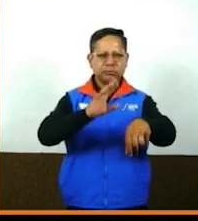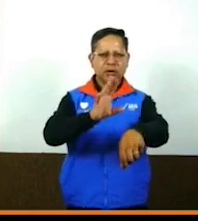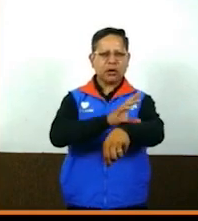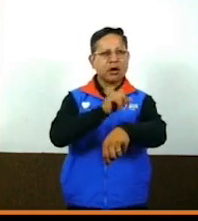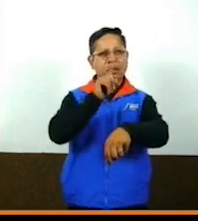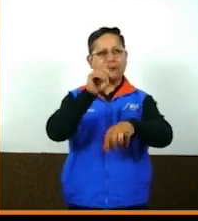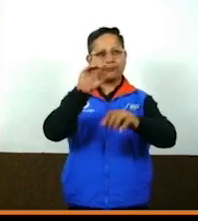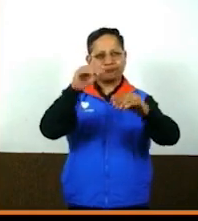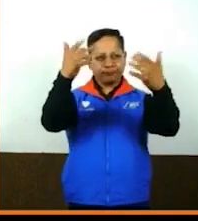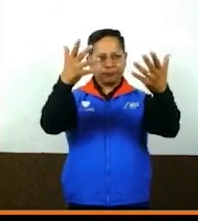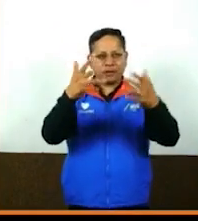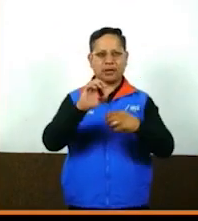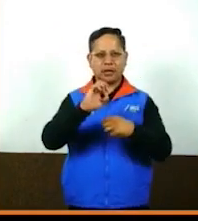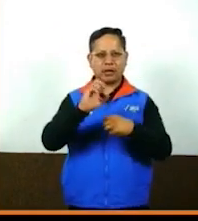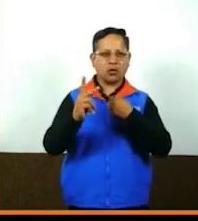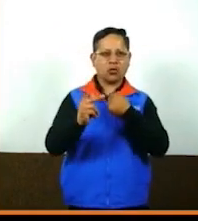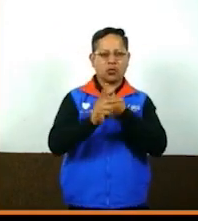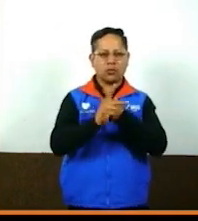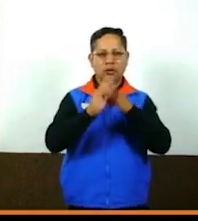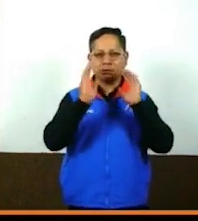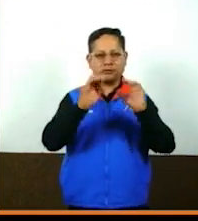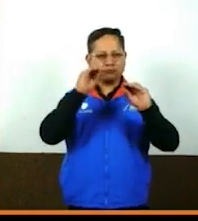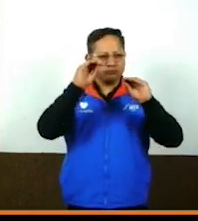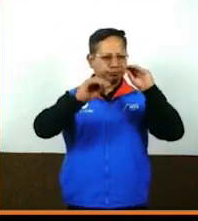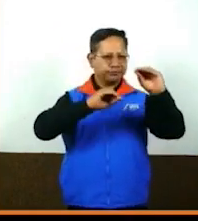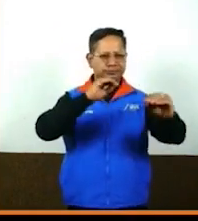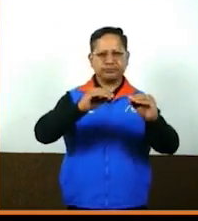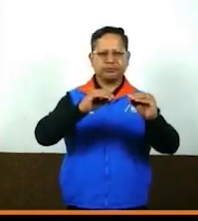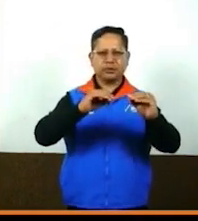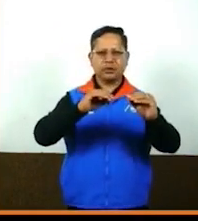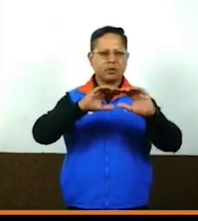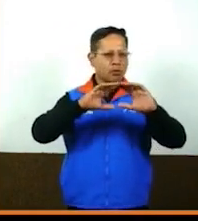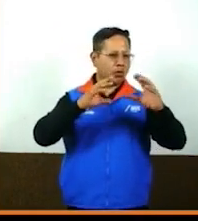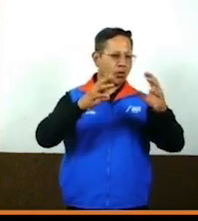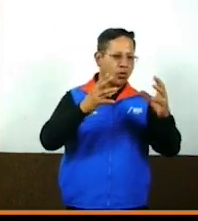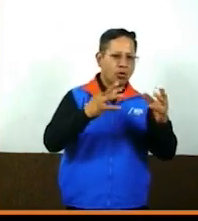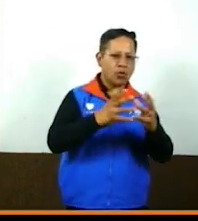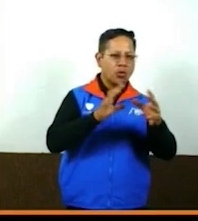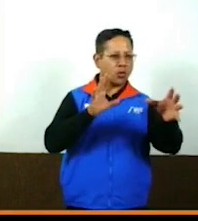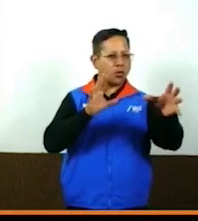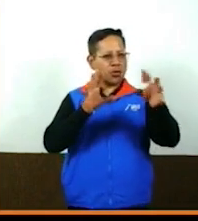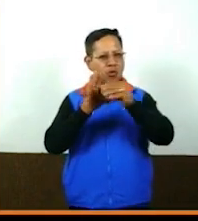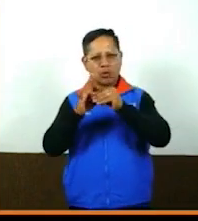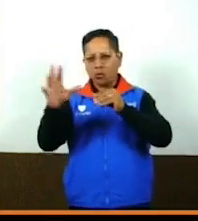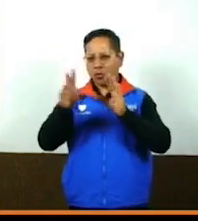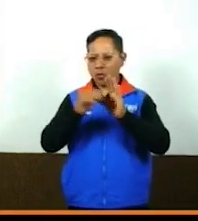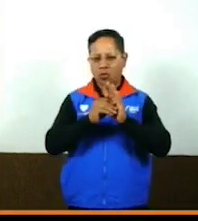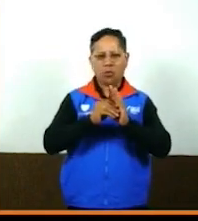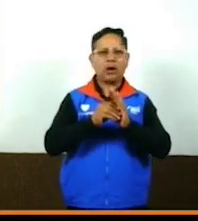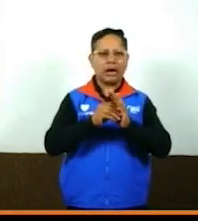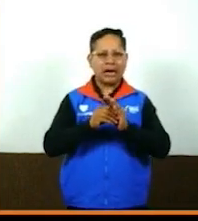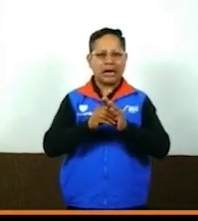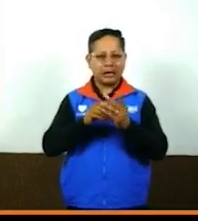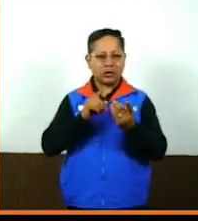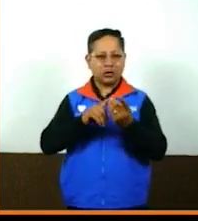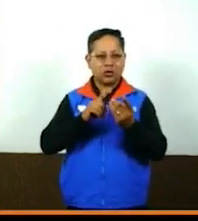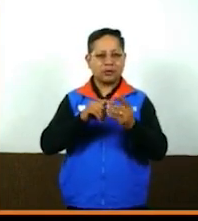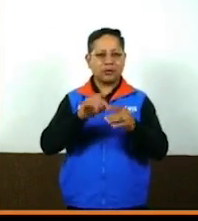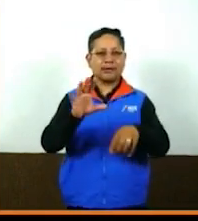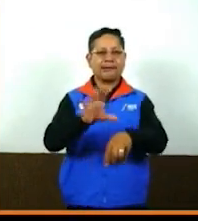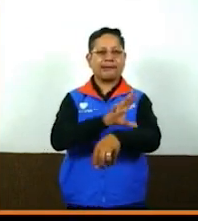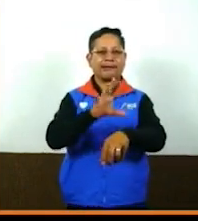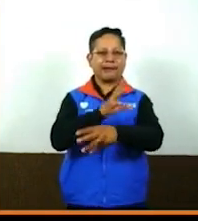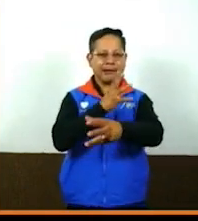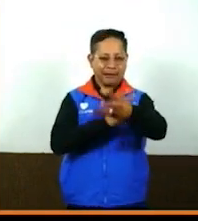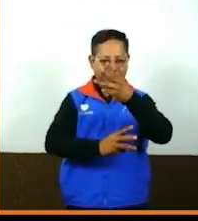Europa. Posteriormente seguiremos avanzando por todo el mundo y que esa energía provenga de fuentes renovables. Entonces, producimos